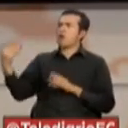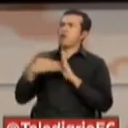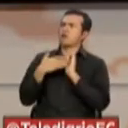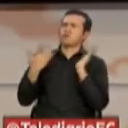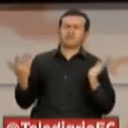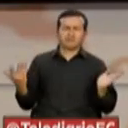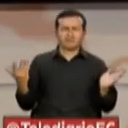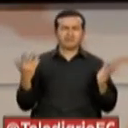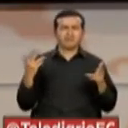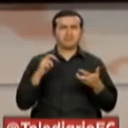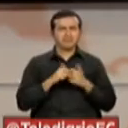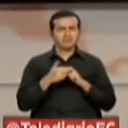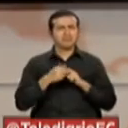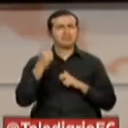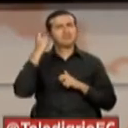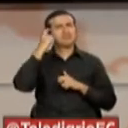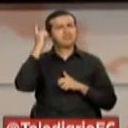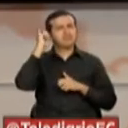este tipo de cosas